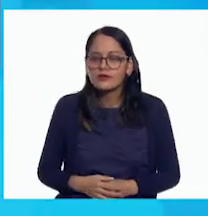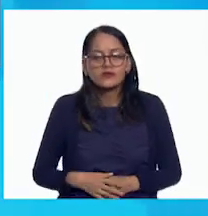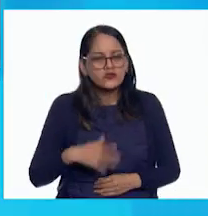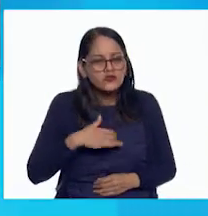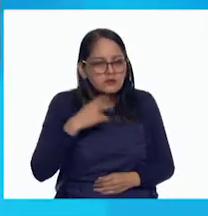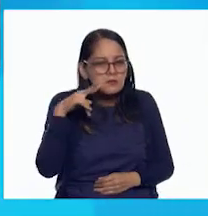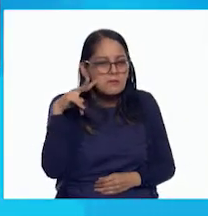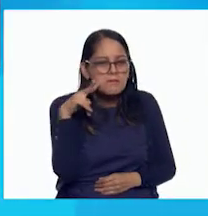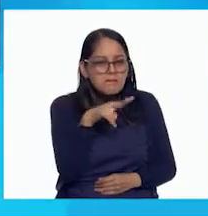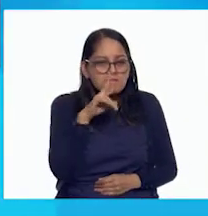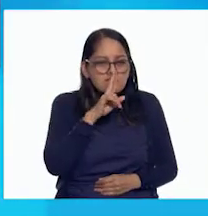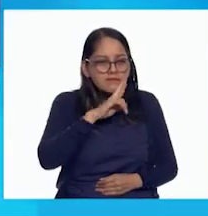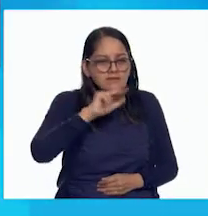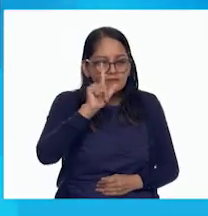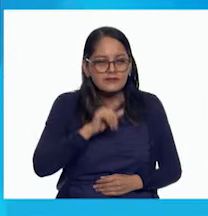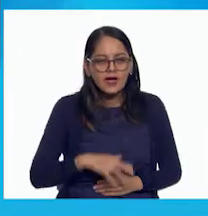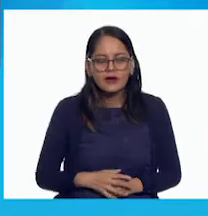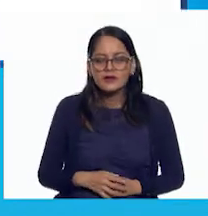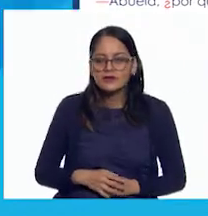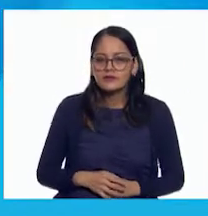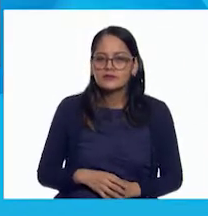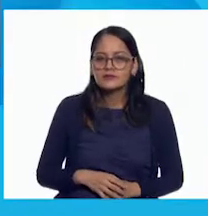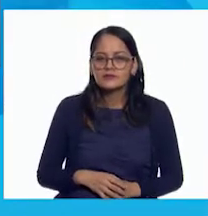Para verte mejor.